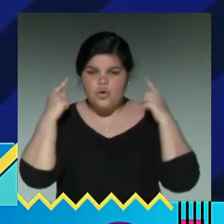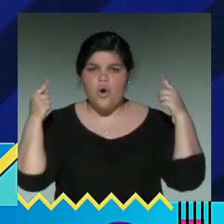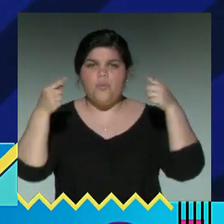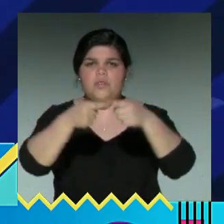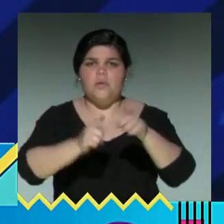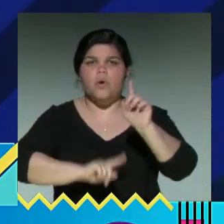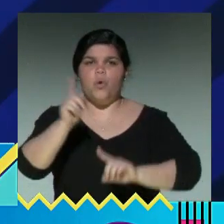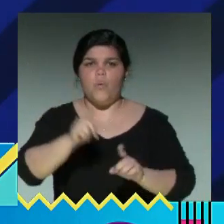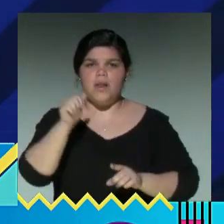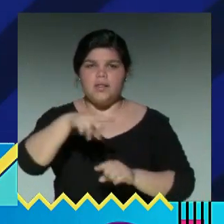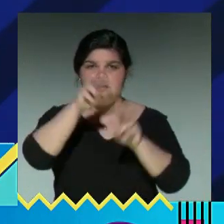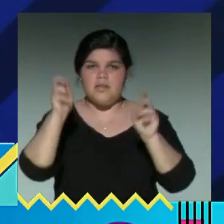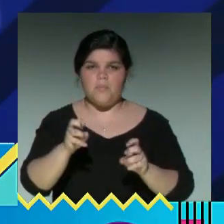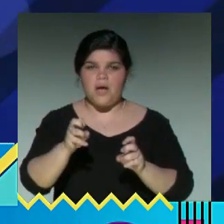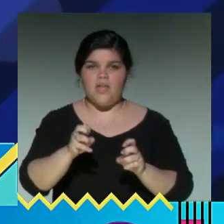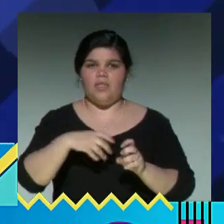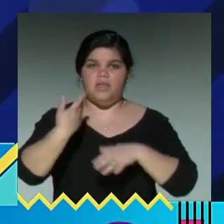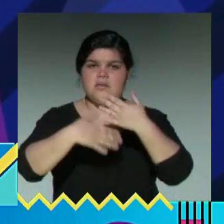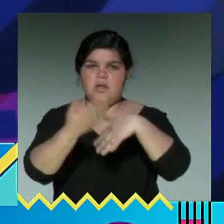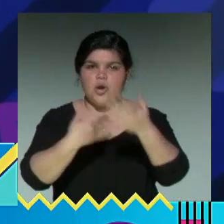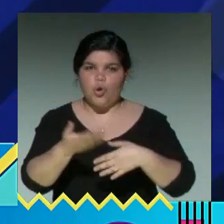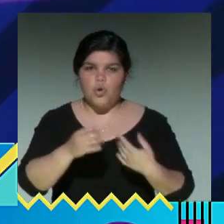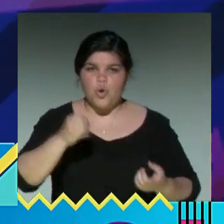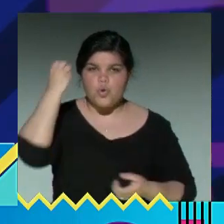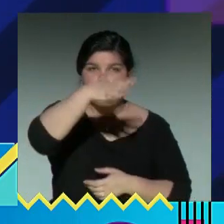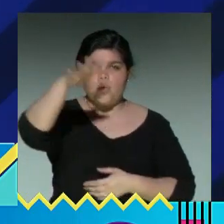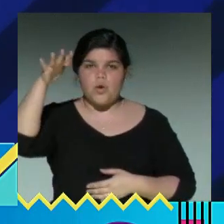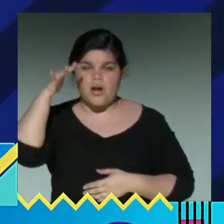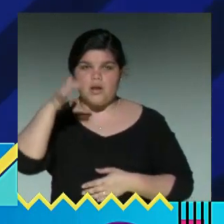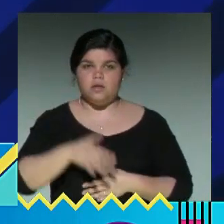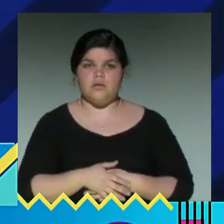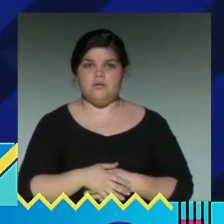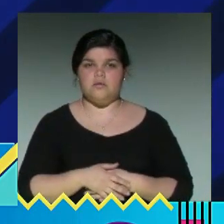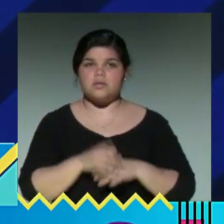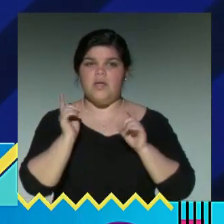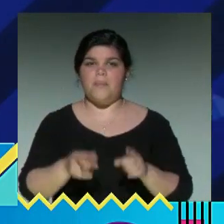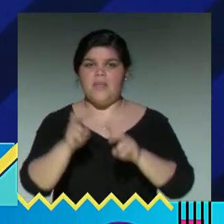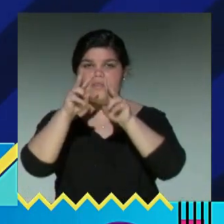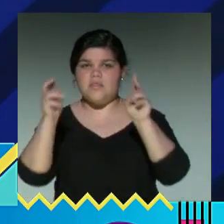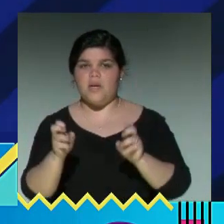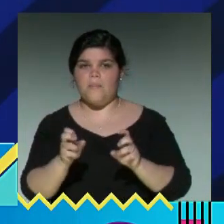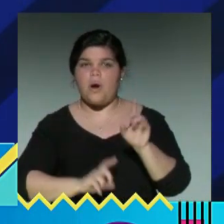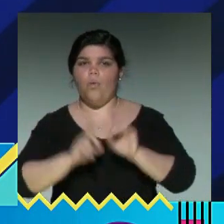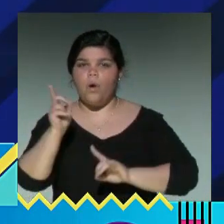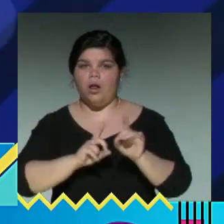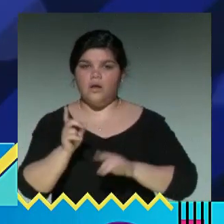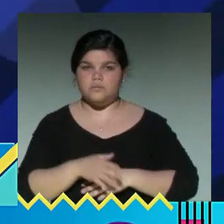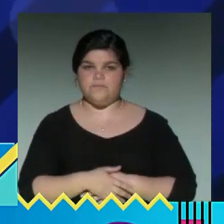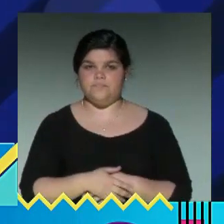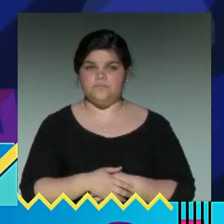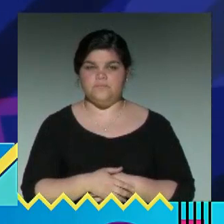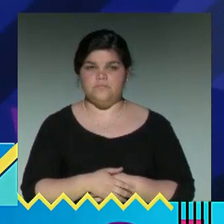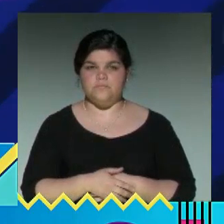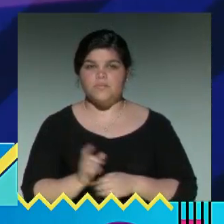de la extensión rural para la sustentabilidad de los territorios. Y entre los ejes temáticos vamos a tener temas relacionados